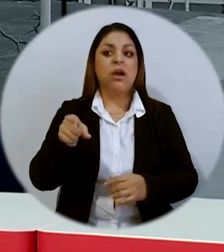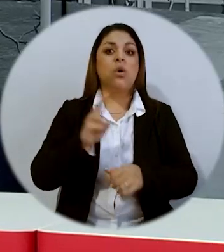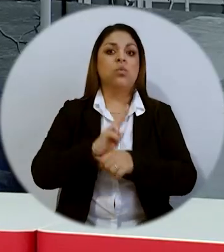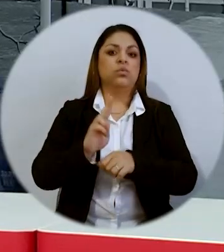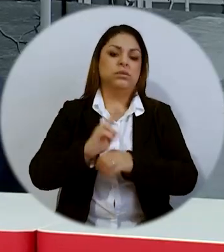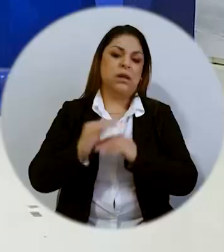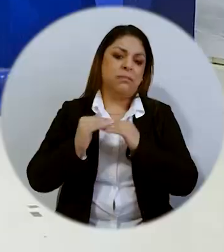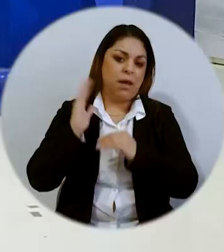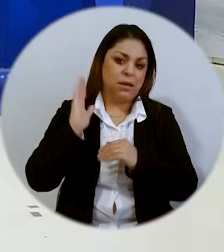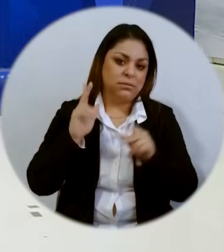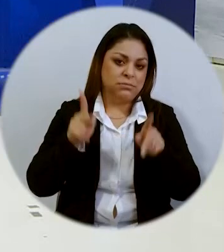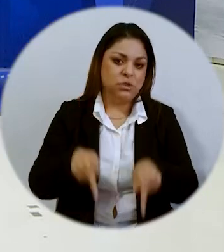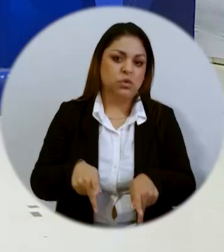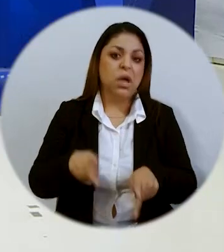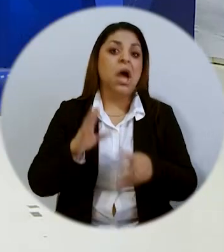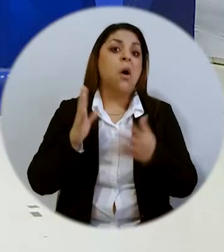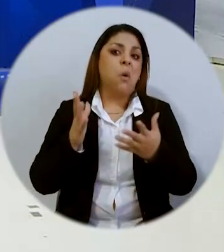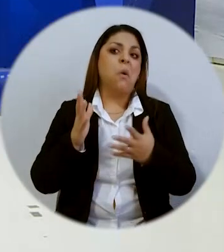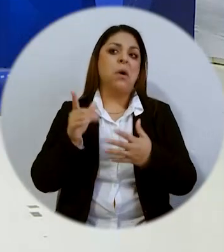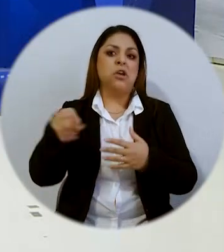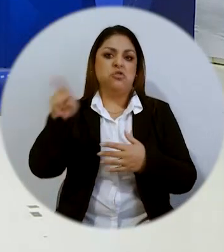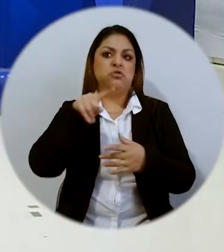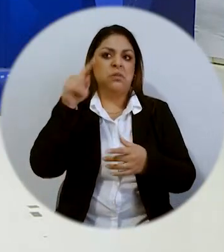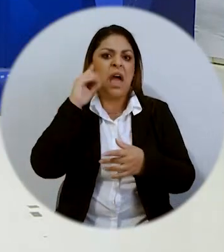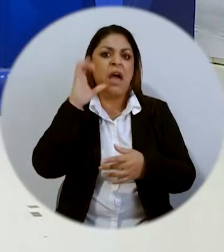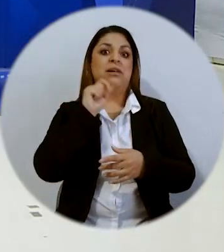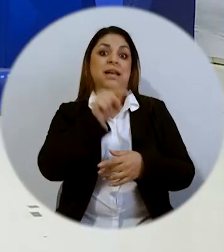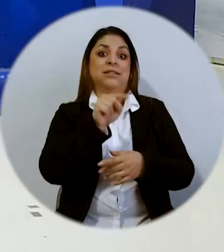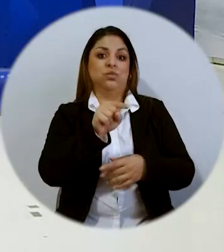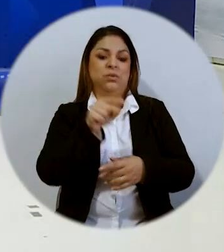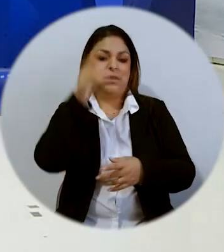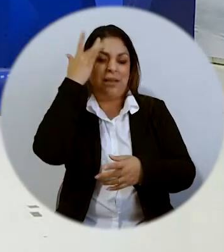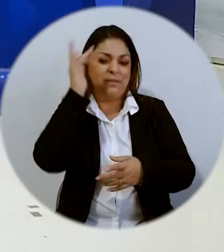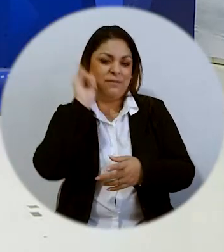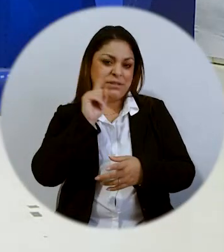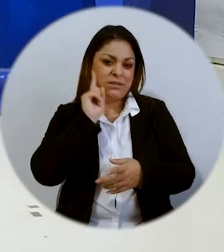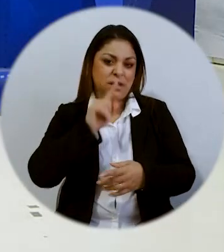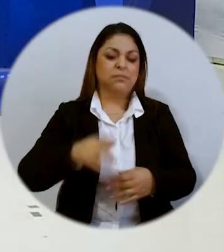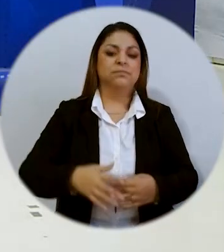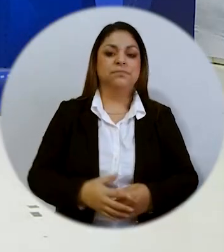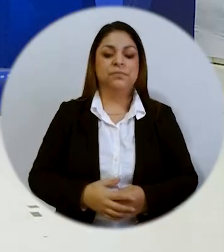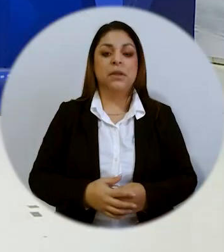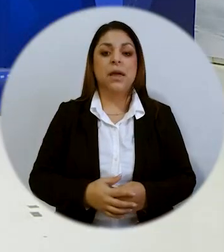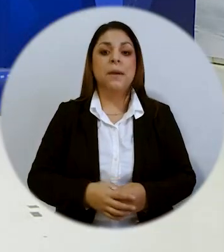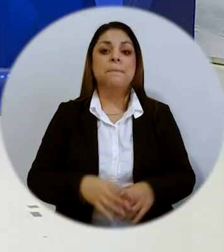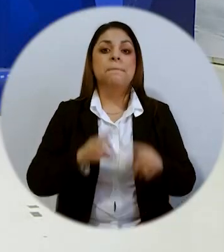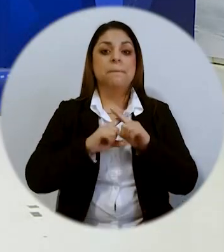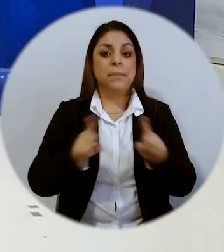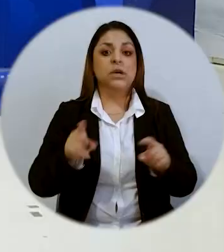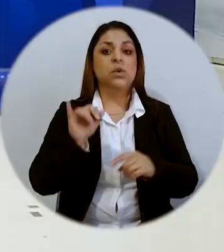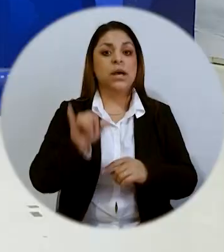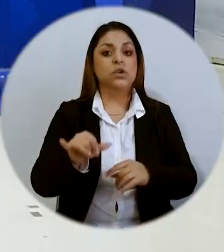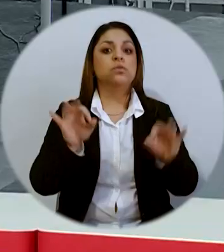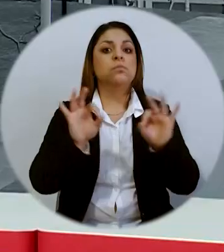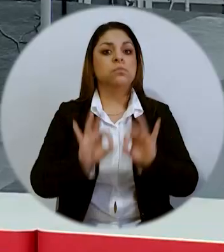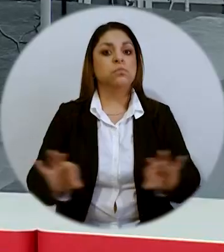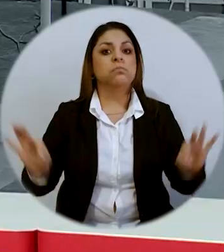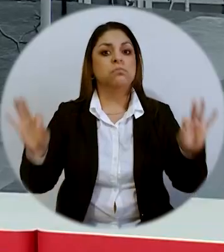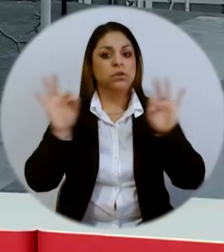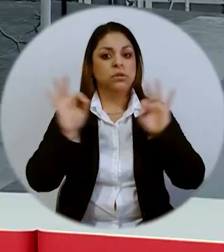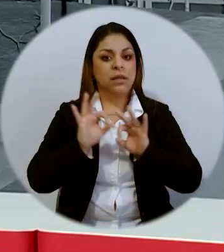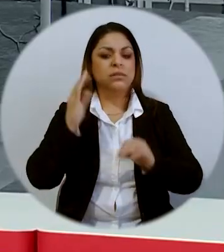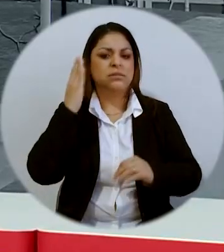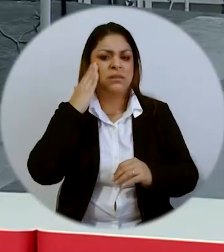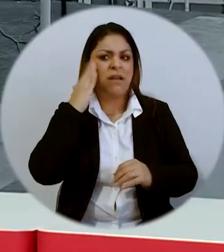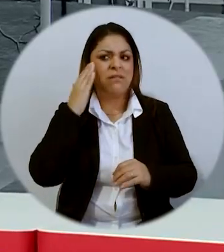que más utiliza la gente o logra identificar, ¿verdad? Pero en esto es